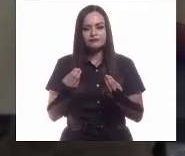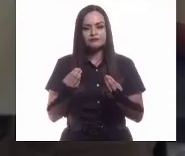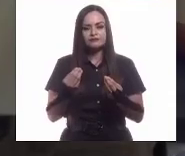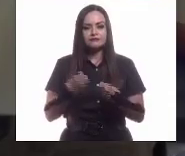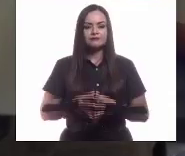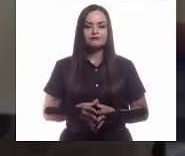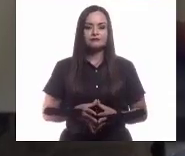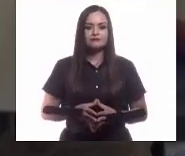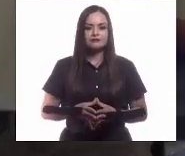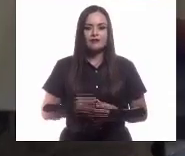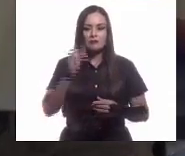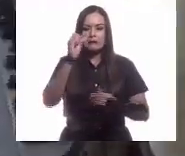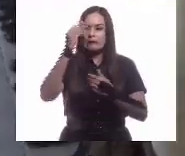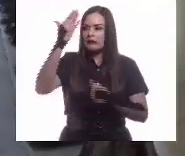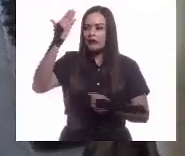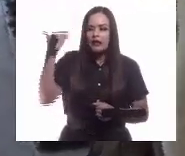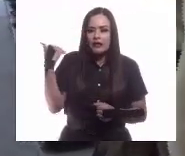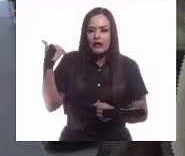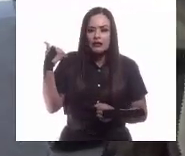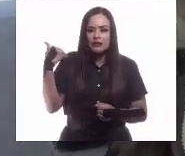puertas recientemente